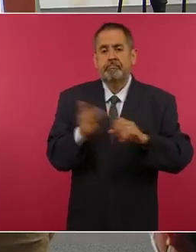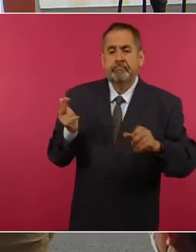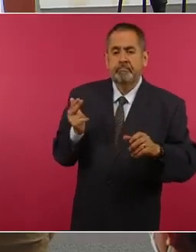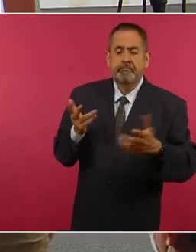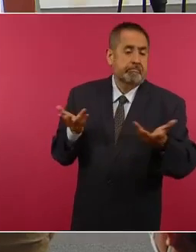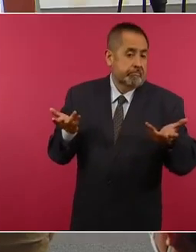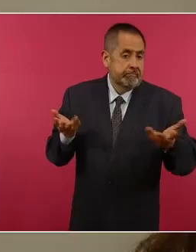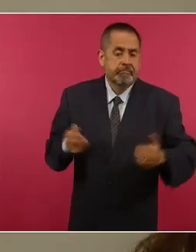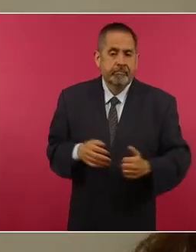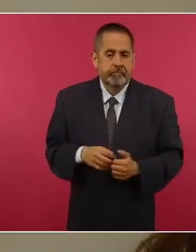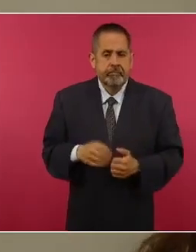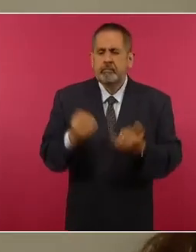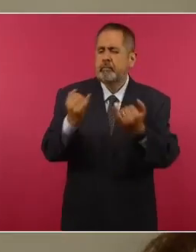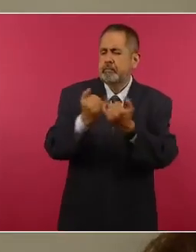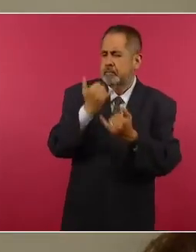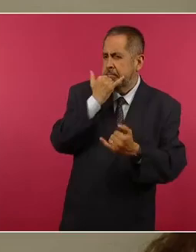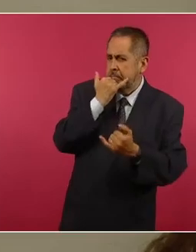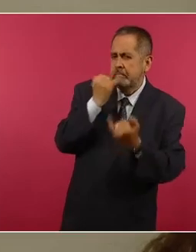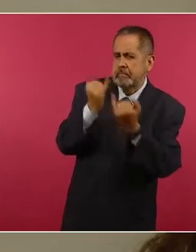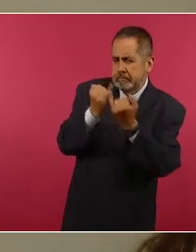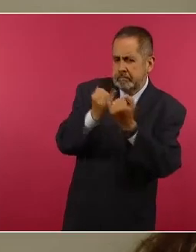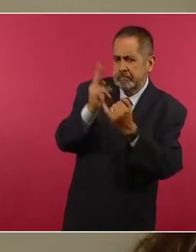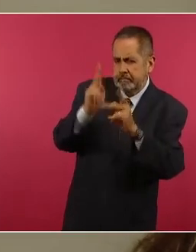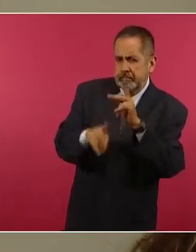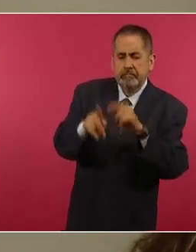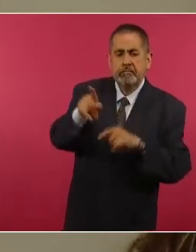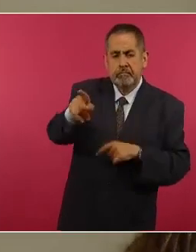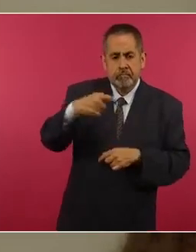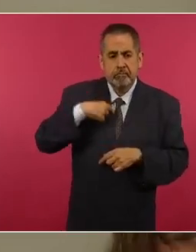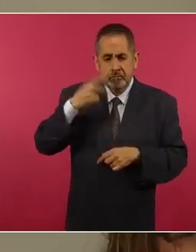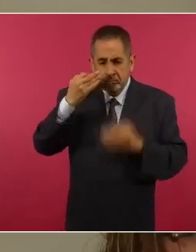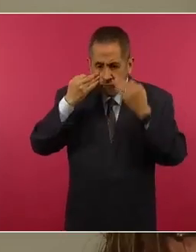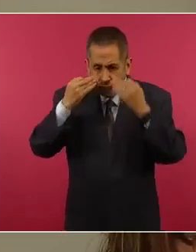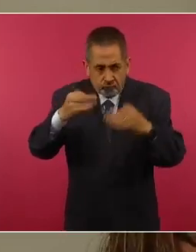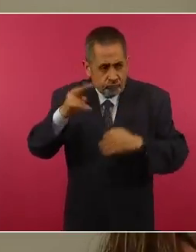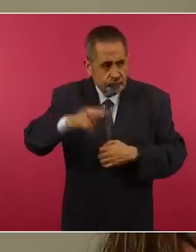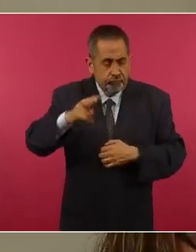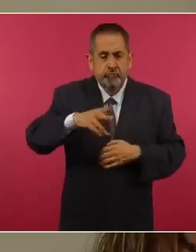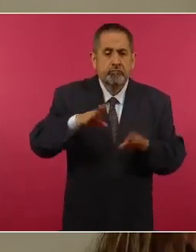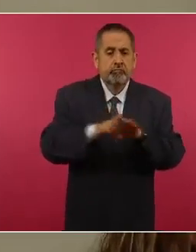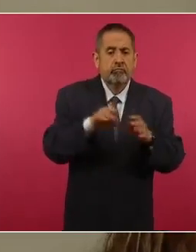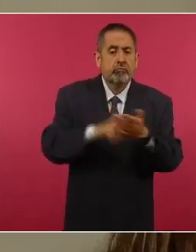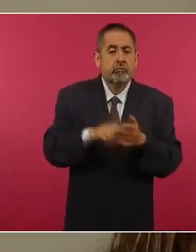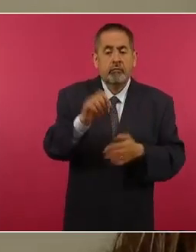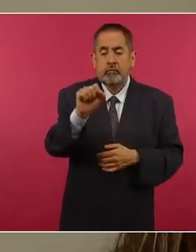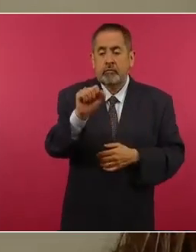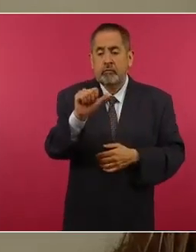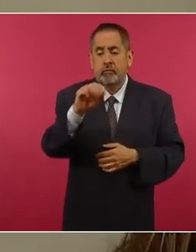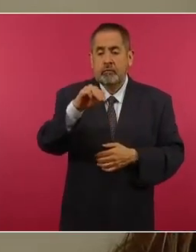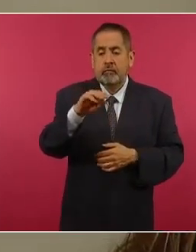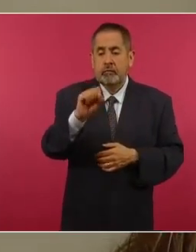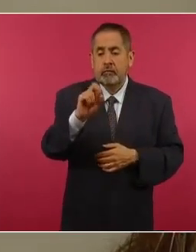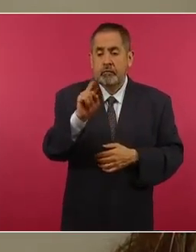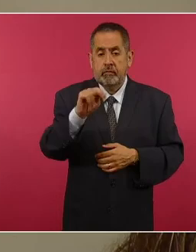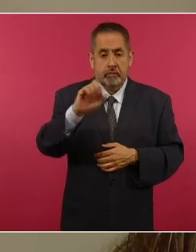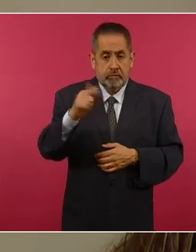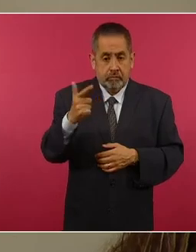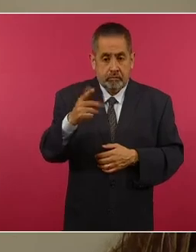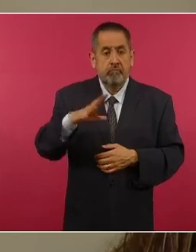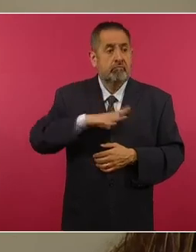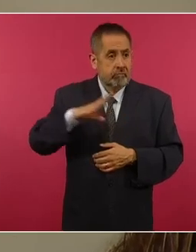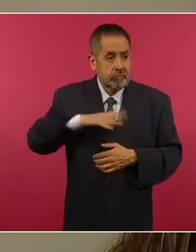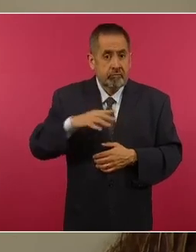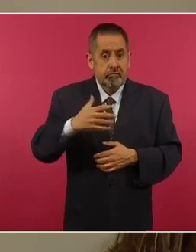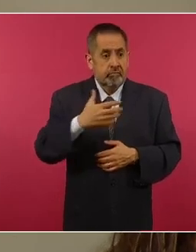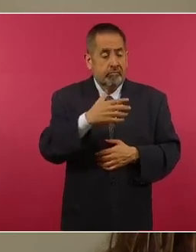Perdón, presidente, igual también podemos ver, nosotros venimos desde allá, pudimos ver cómo Samsung realizó campamentos